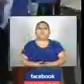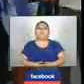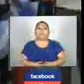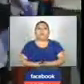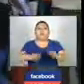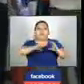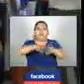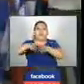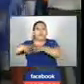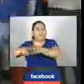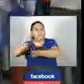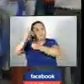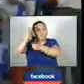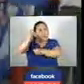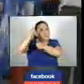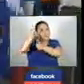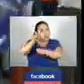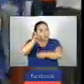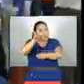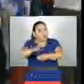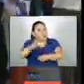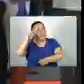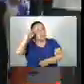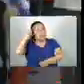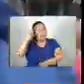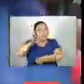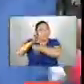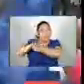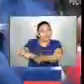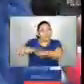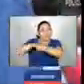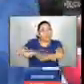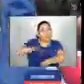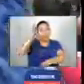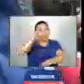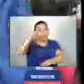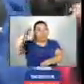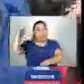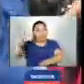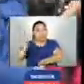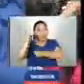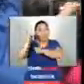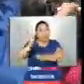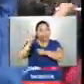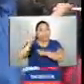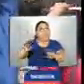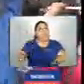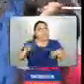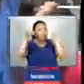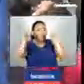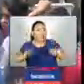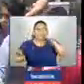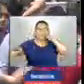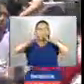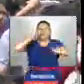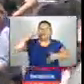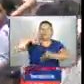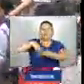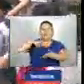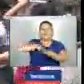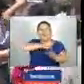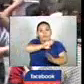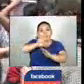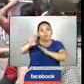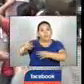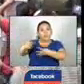que grupos de oposición consideran que es parte de las presiones de la comunidad internacional en función de restablecer la democracia y el respeto